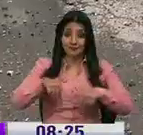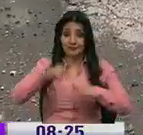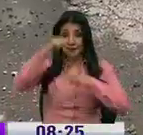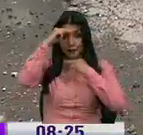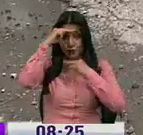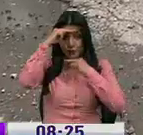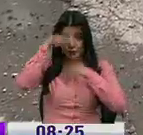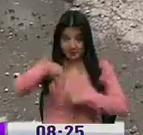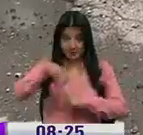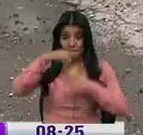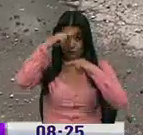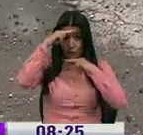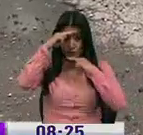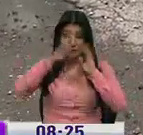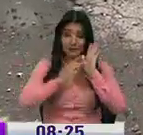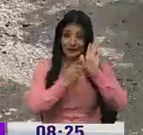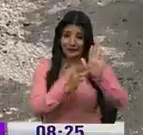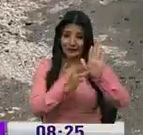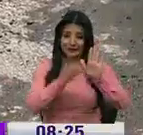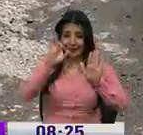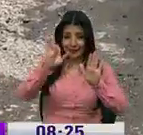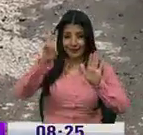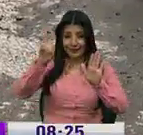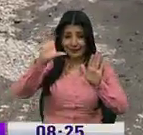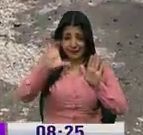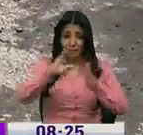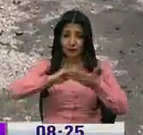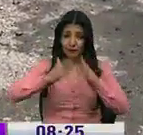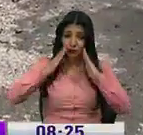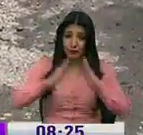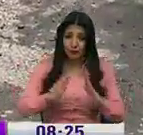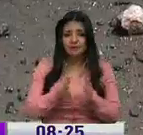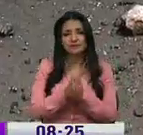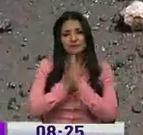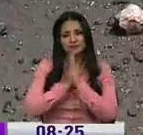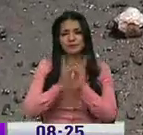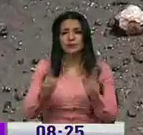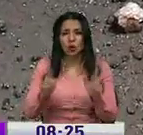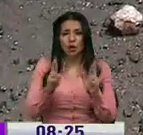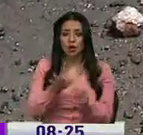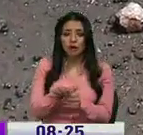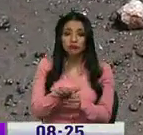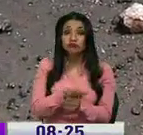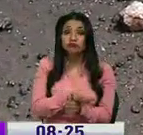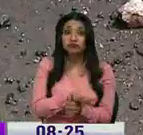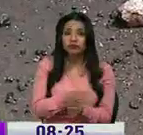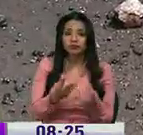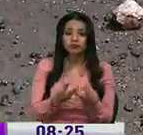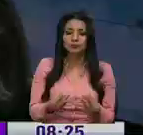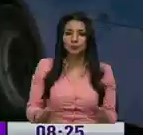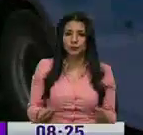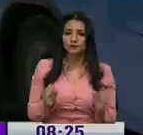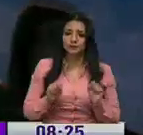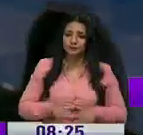atención a las autoridades competentes a través de TVC en la comunidad, este bache y la fuga de agua sean reparados. Para que se puedan